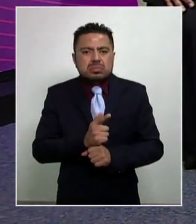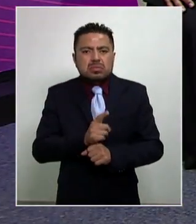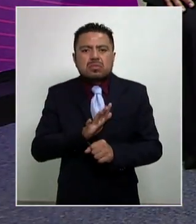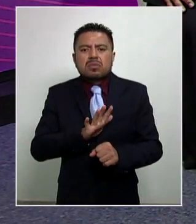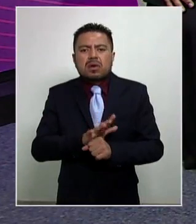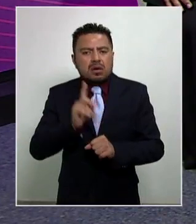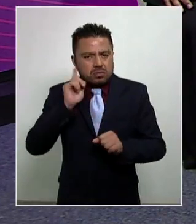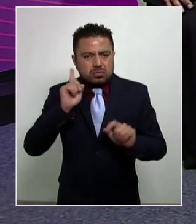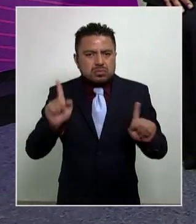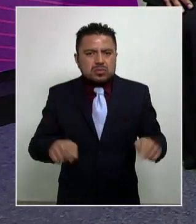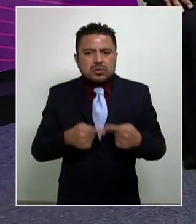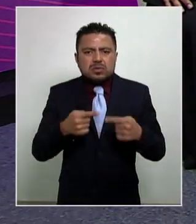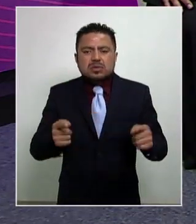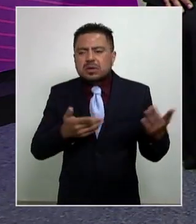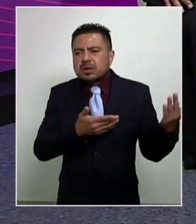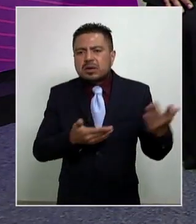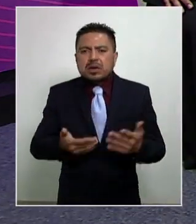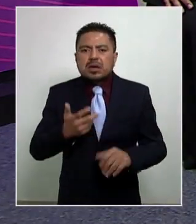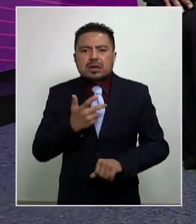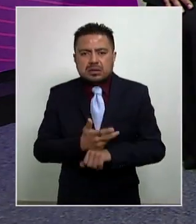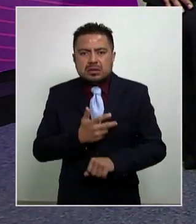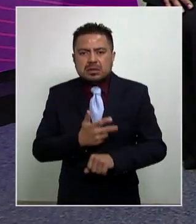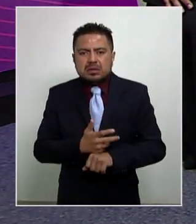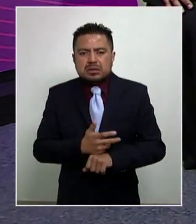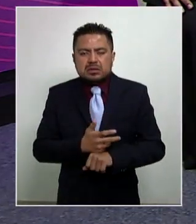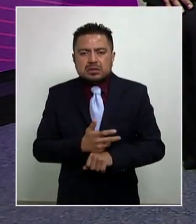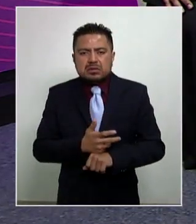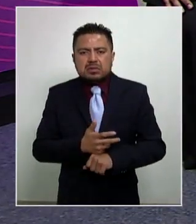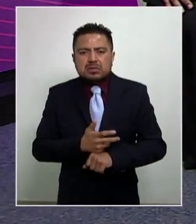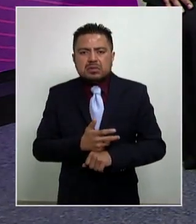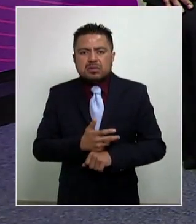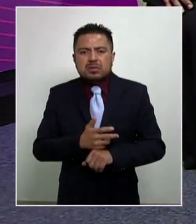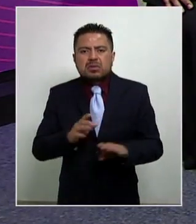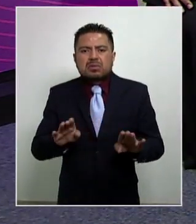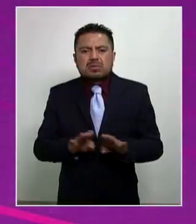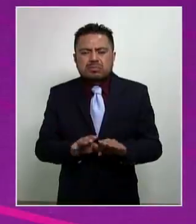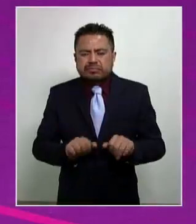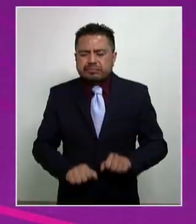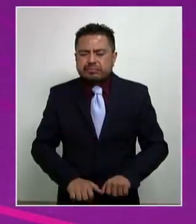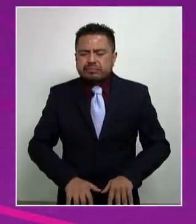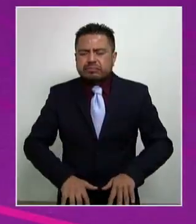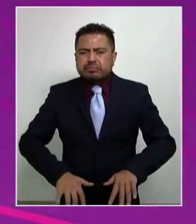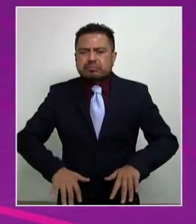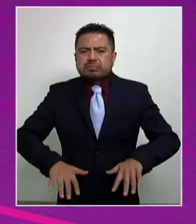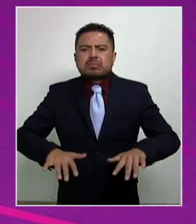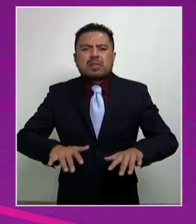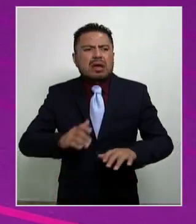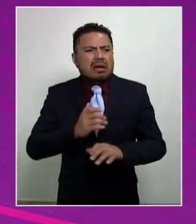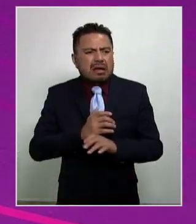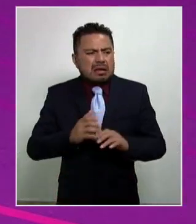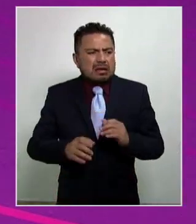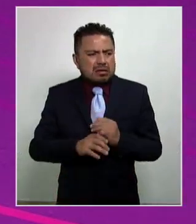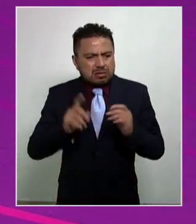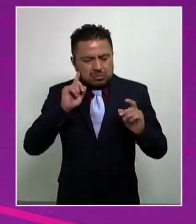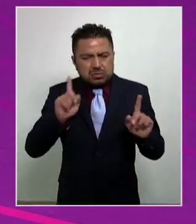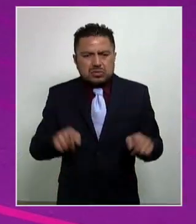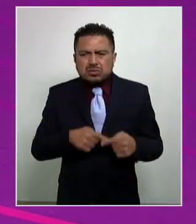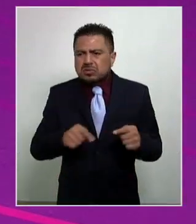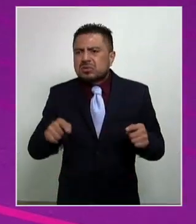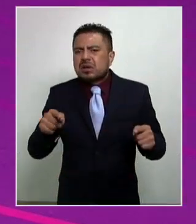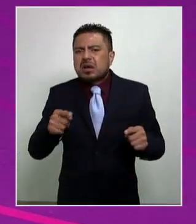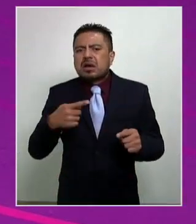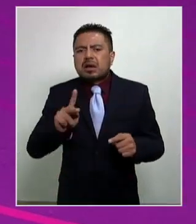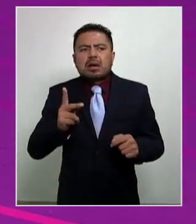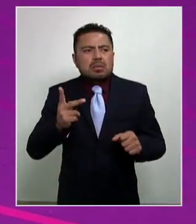de músicos llegando de Estados Unidos con toneladas como de instrumentos de música y todo. Y lo